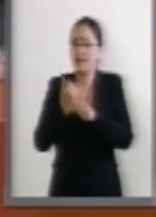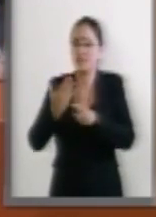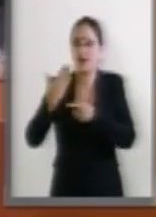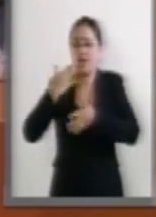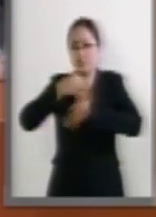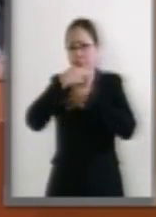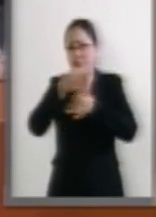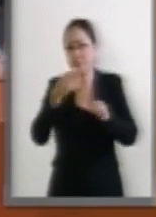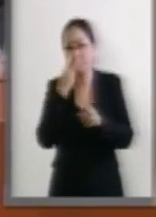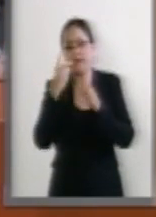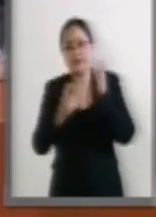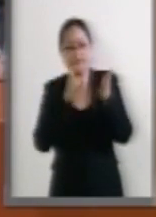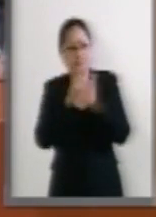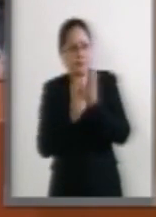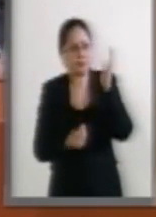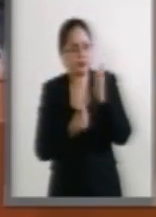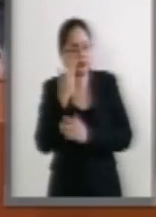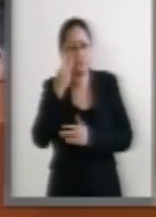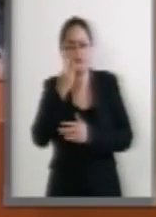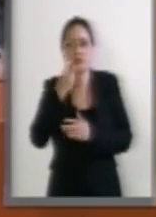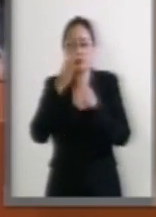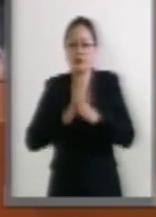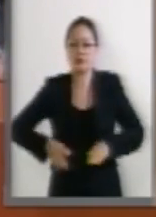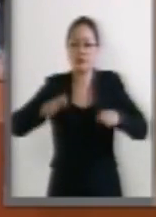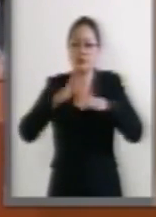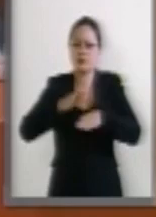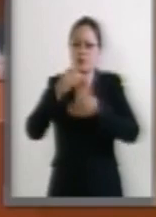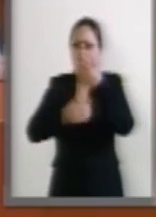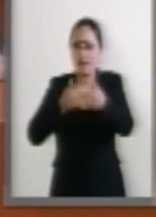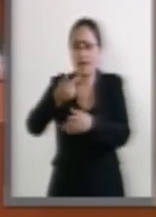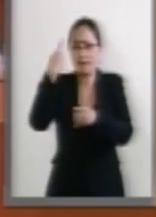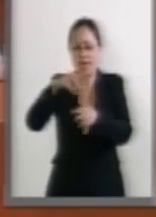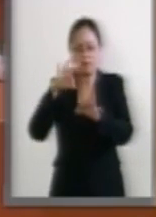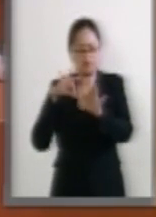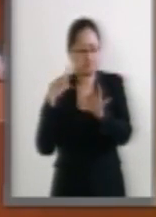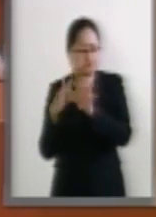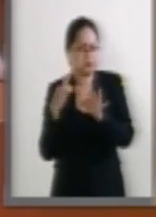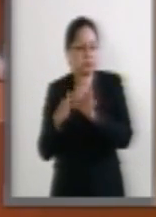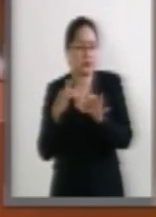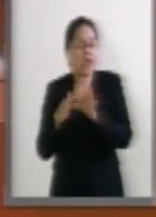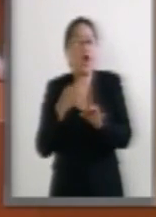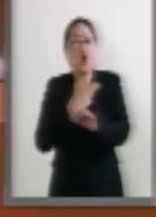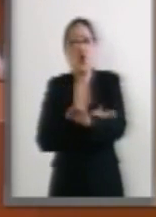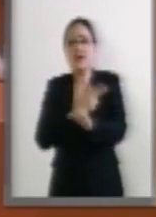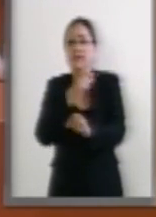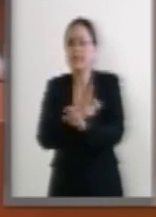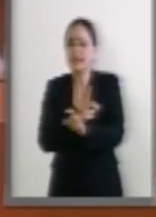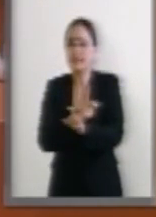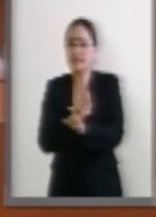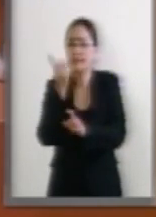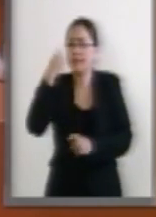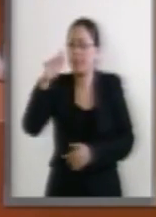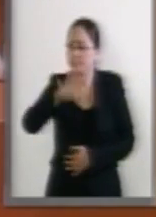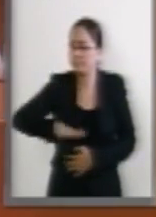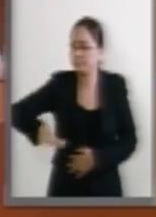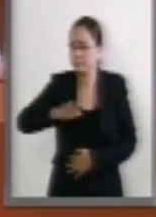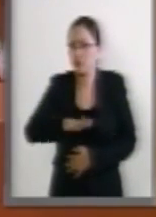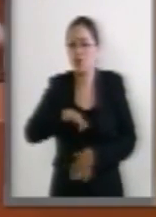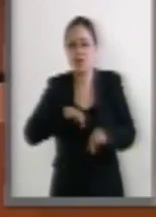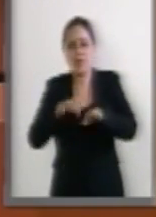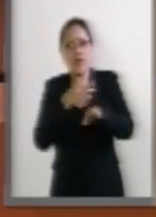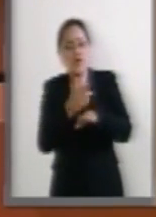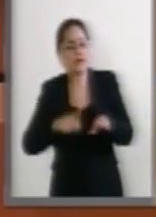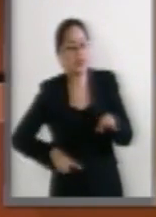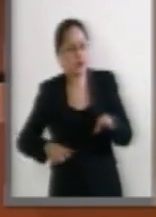un importante avance para la consolidación de la transparencia en el ejercicio de la función